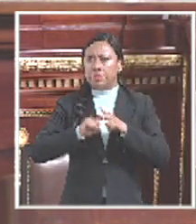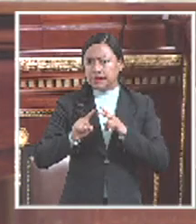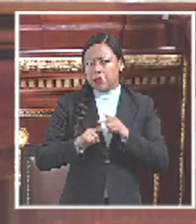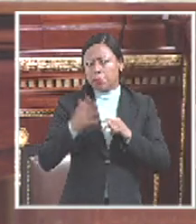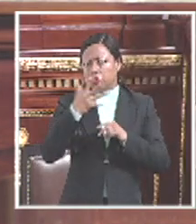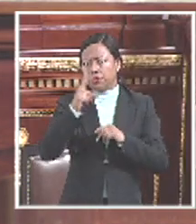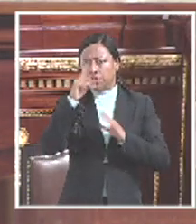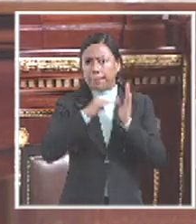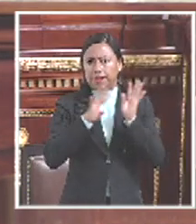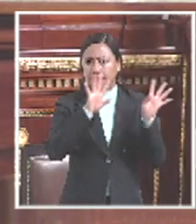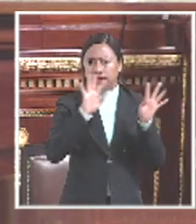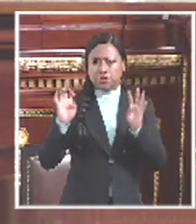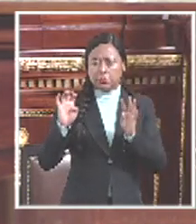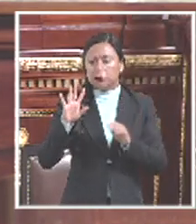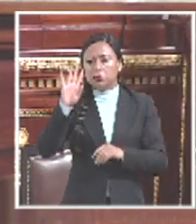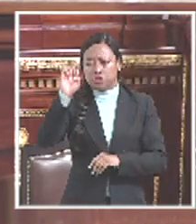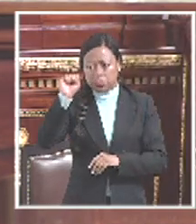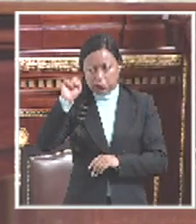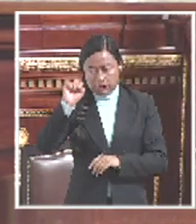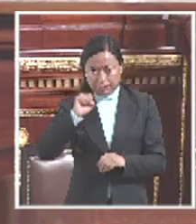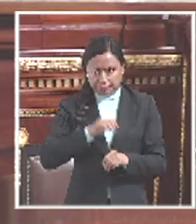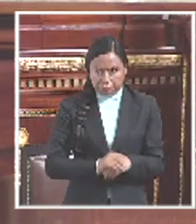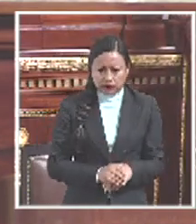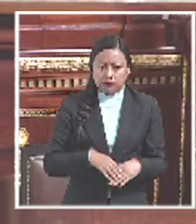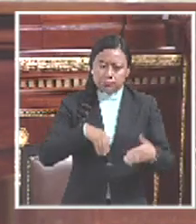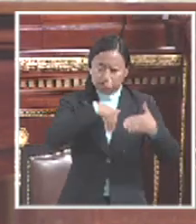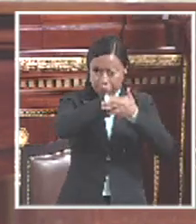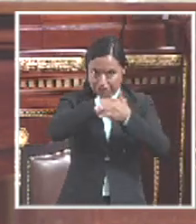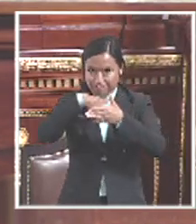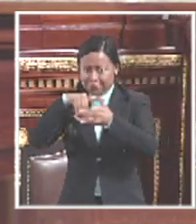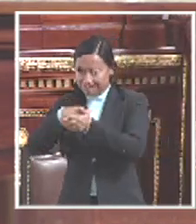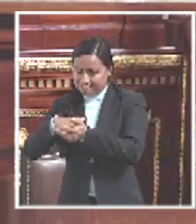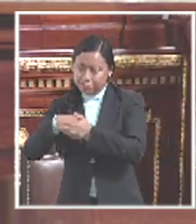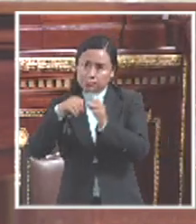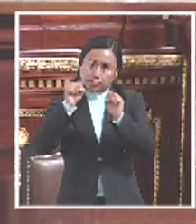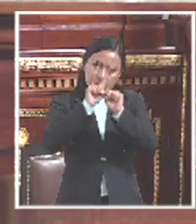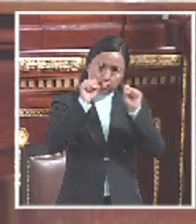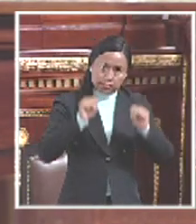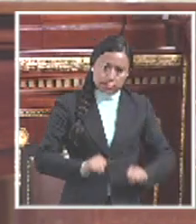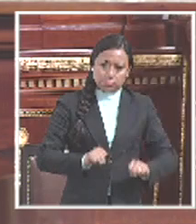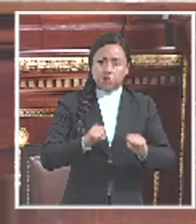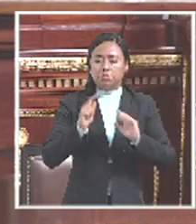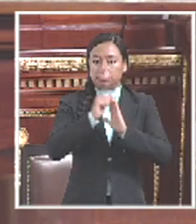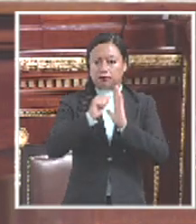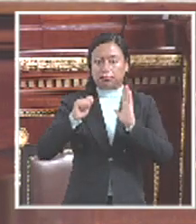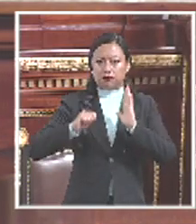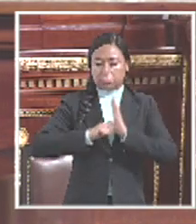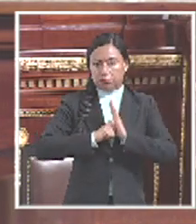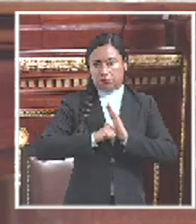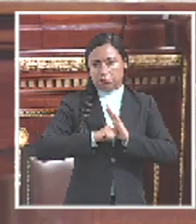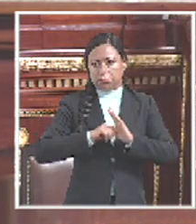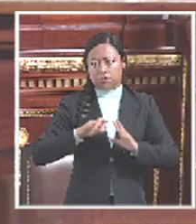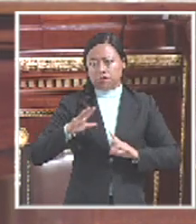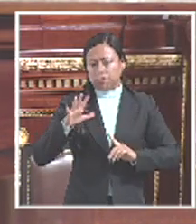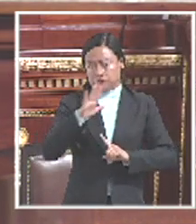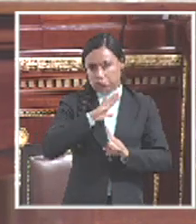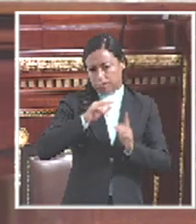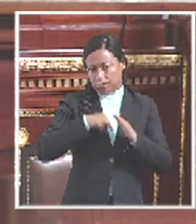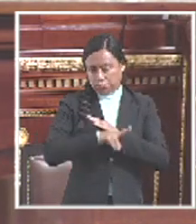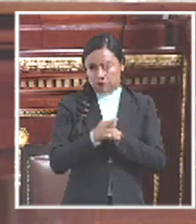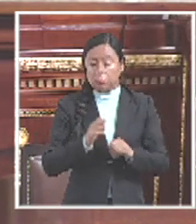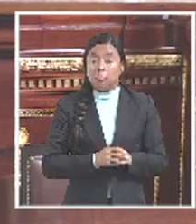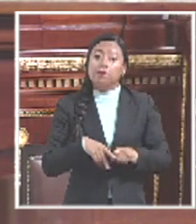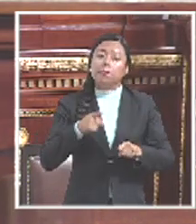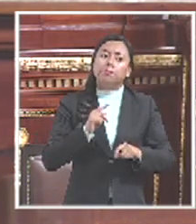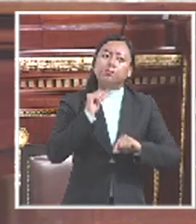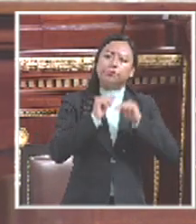instalaciones complementarias a las terminales del sistema de transporte colectivo Metro. La evolución de los mismos ha respondido a las dinámicas